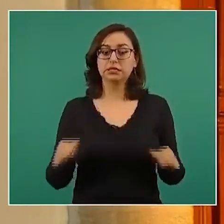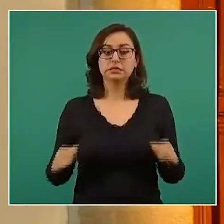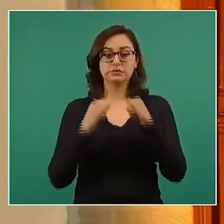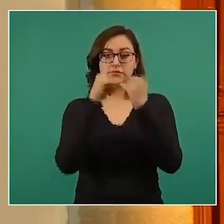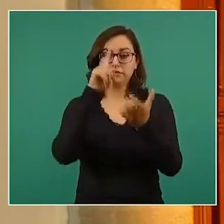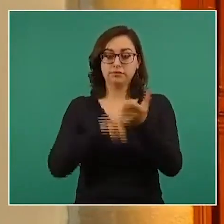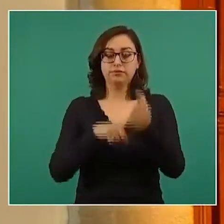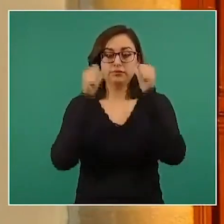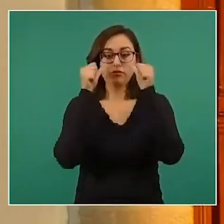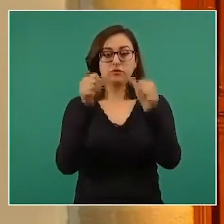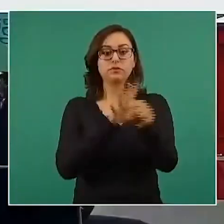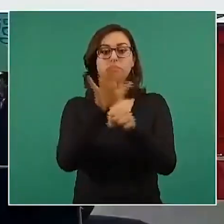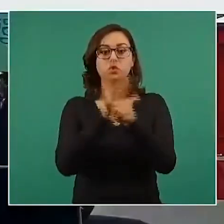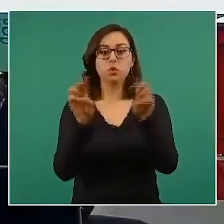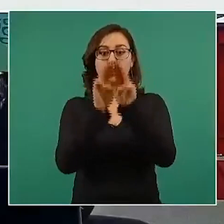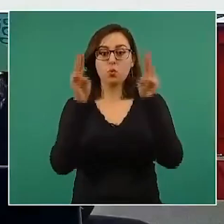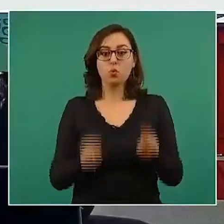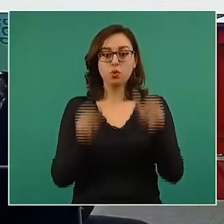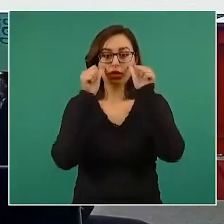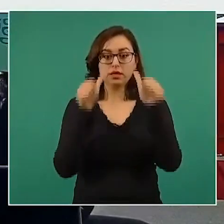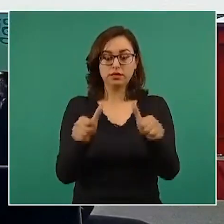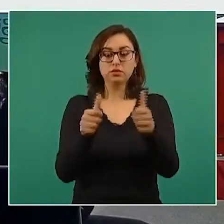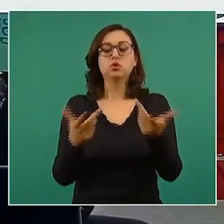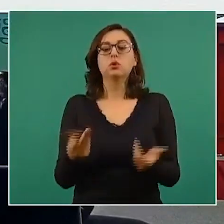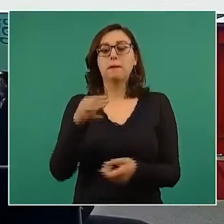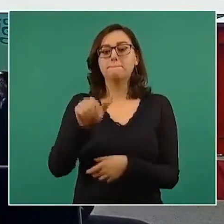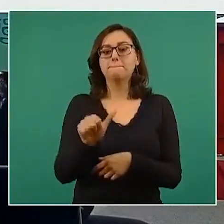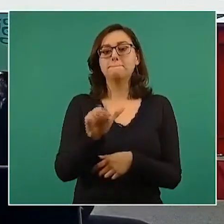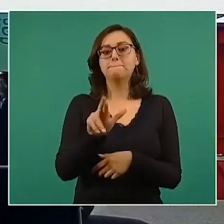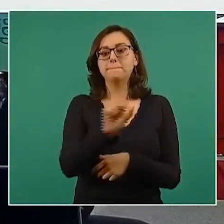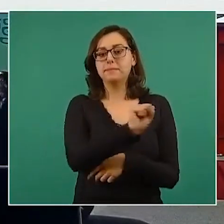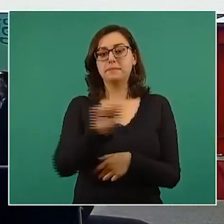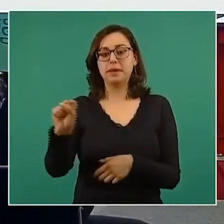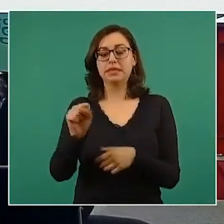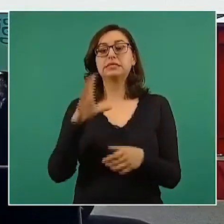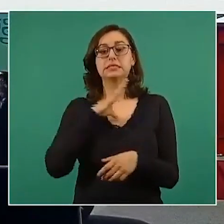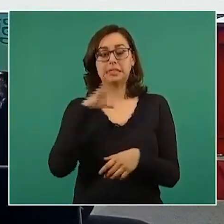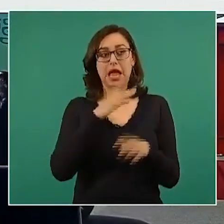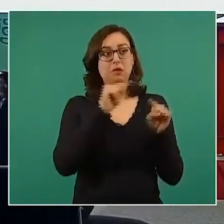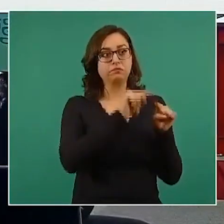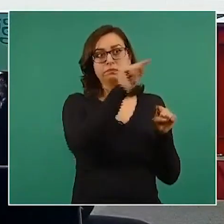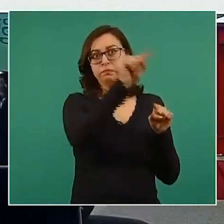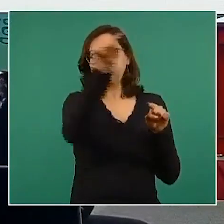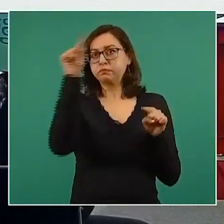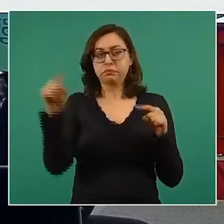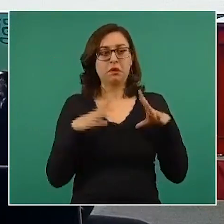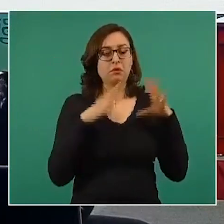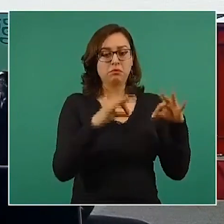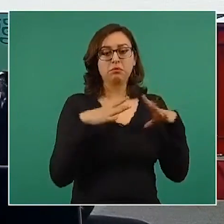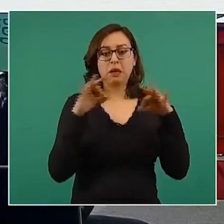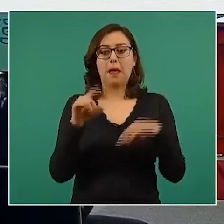sido justamente los módulos de atención respiratoria. ¿Qué hacemos en estos módulos? Están instalados en todas las unidades de medicina familiar del país.